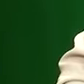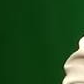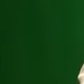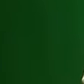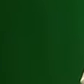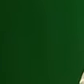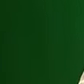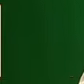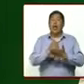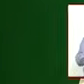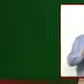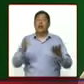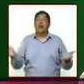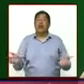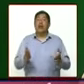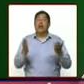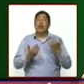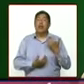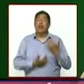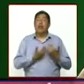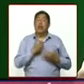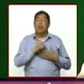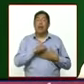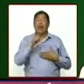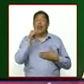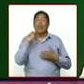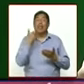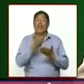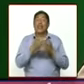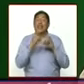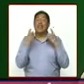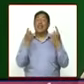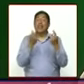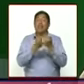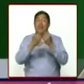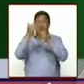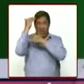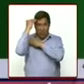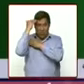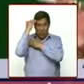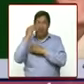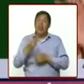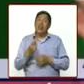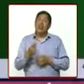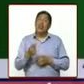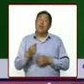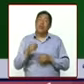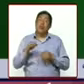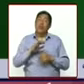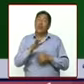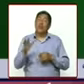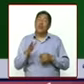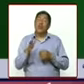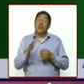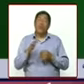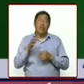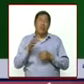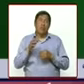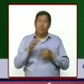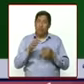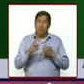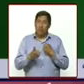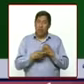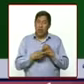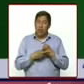La ayuda de nuestra campaña Se nos quema el alma ha llegado hasta el departamento de Santa Cruz, directamente hasta el punto de acopio Cerniquem,